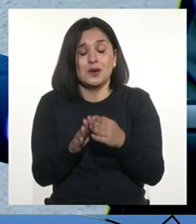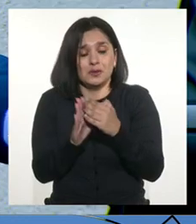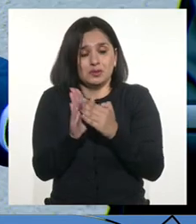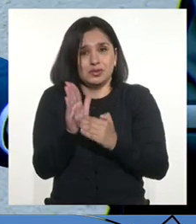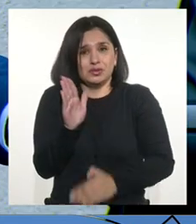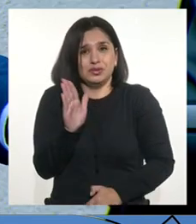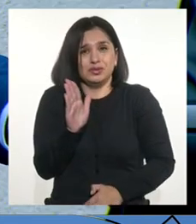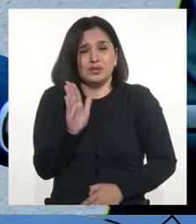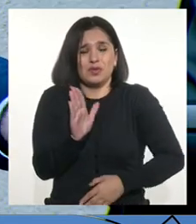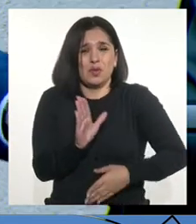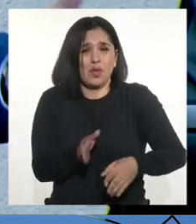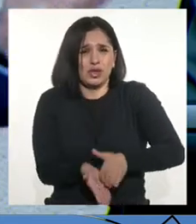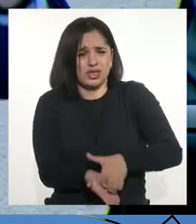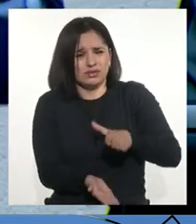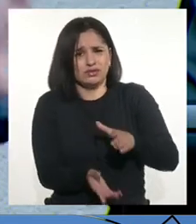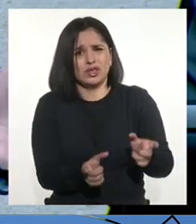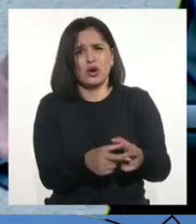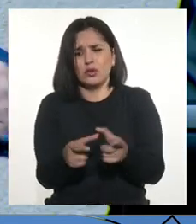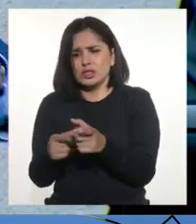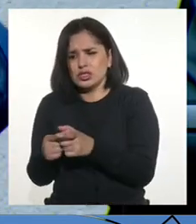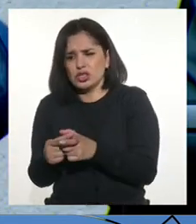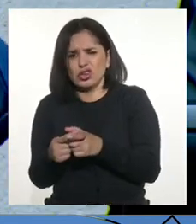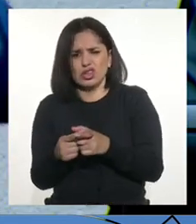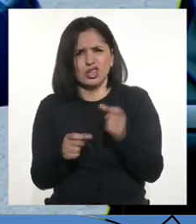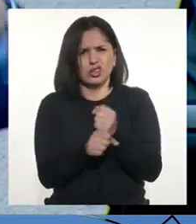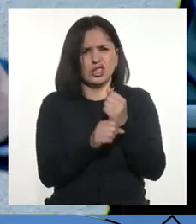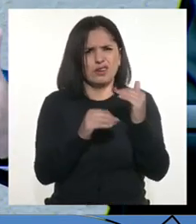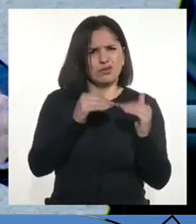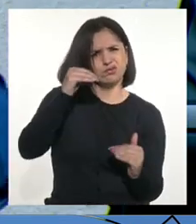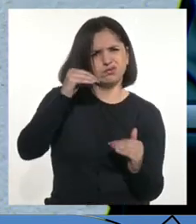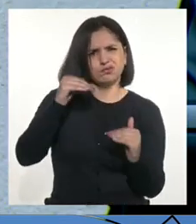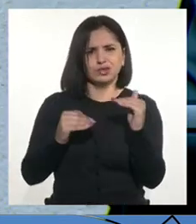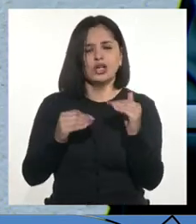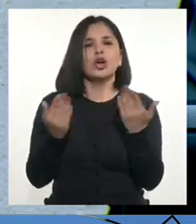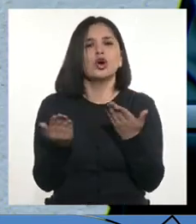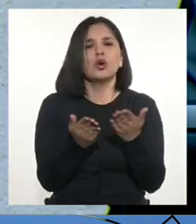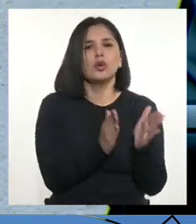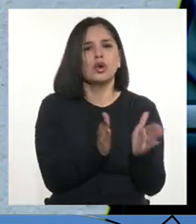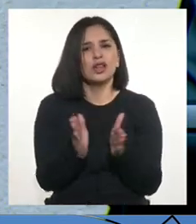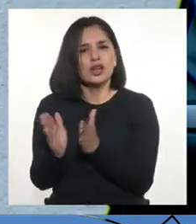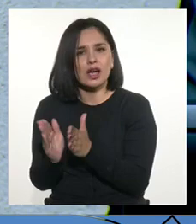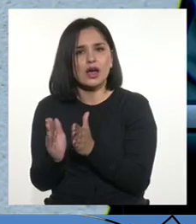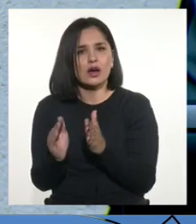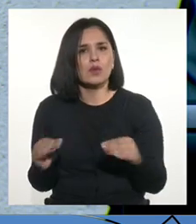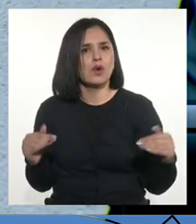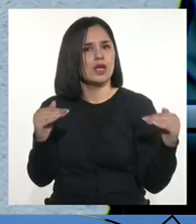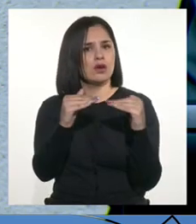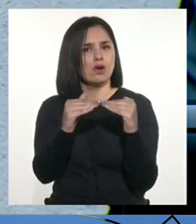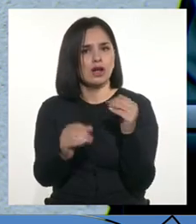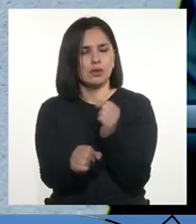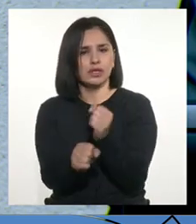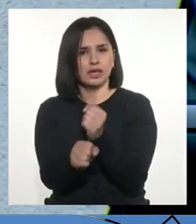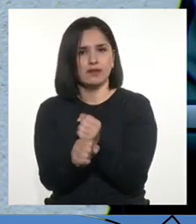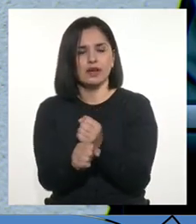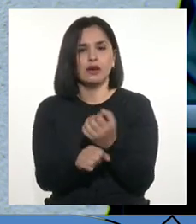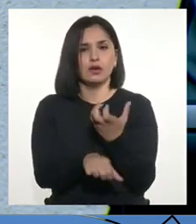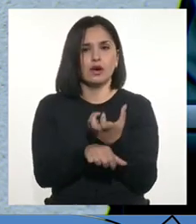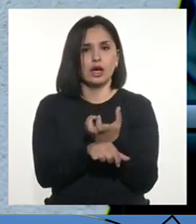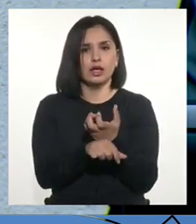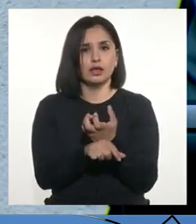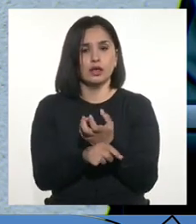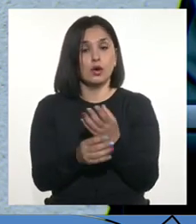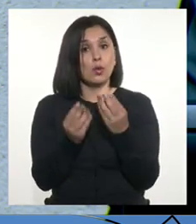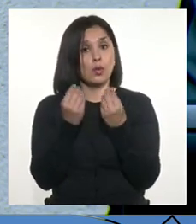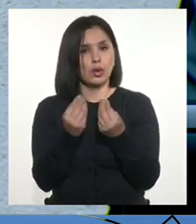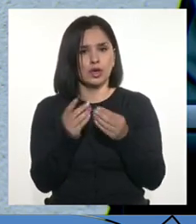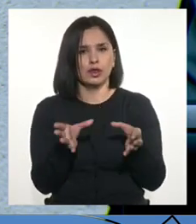comisiones y algunas con trabajos muy desiguales tenemos que ver como reordenamos ese trabajo tenemos un espléndido de